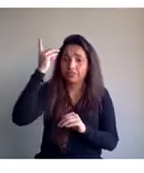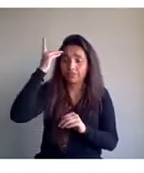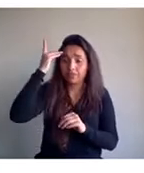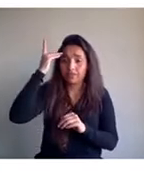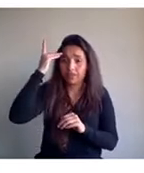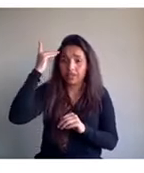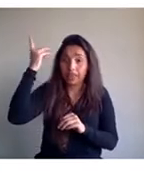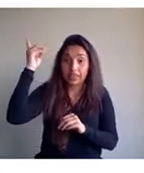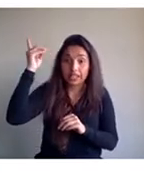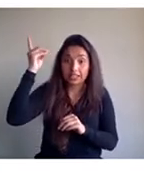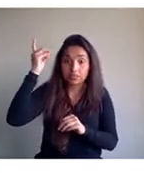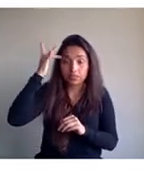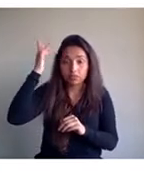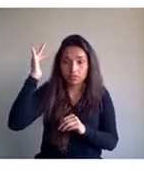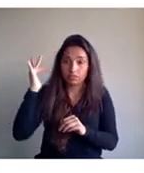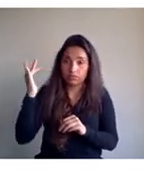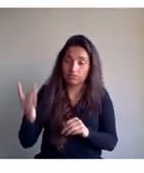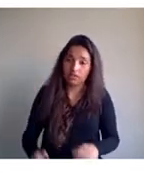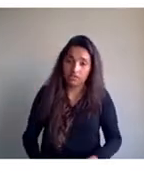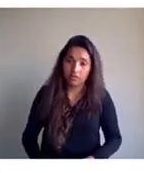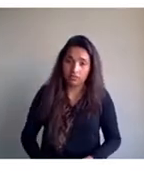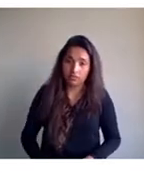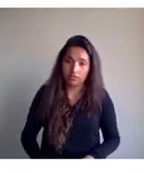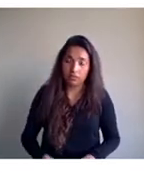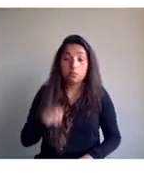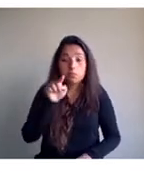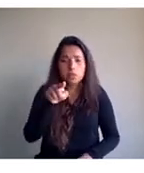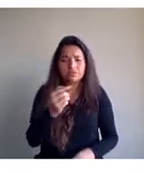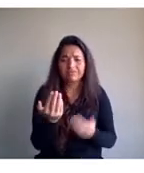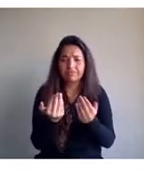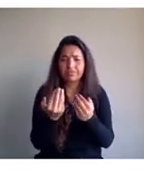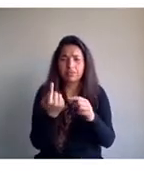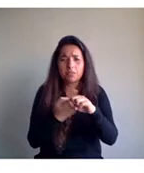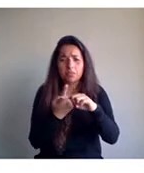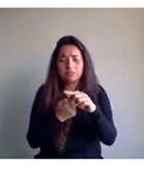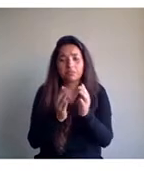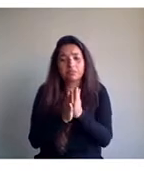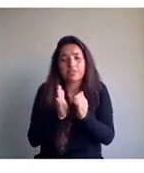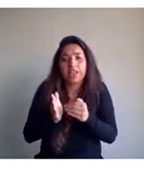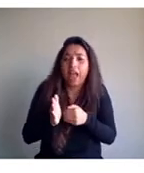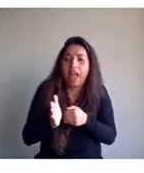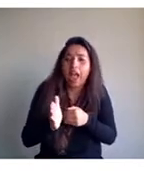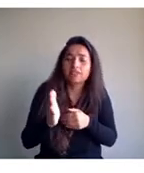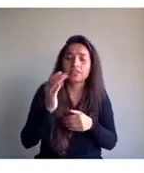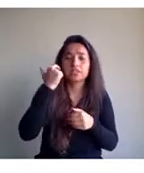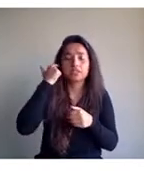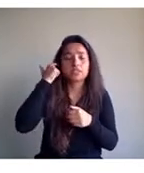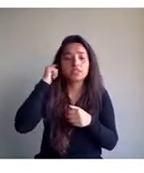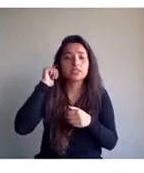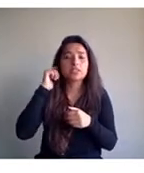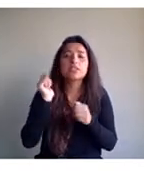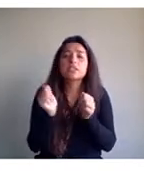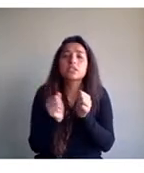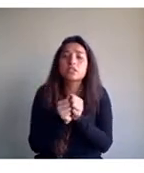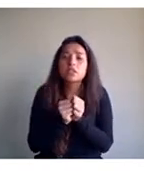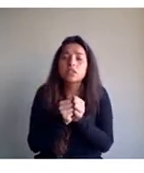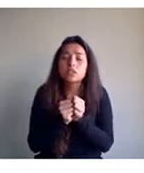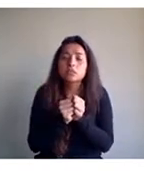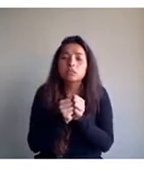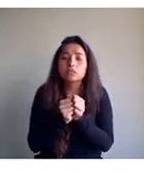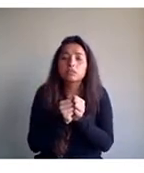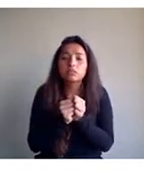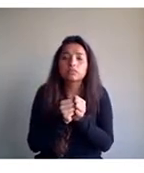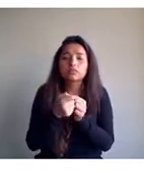mencionaba olga lucia lo que se avanzó con la convención de la onu ratificada por ciento se contengo de